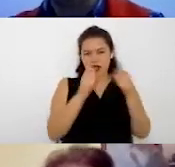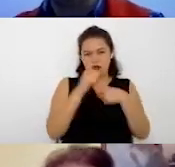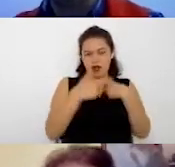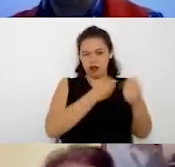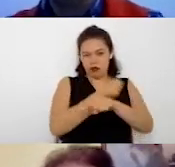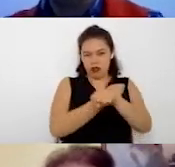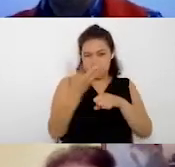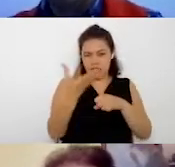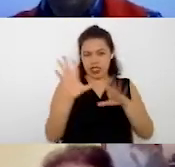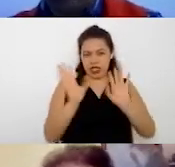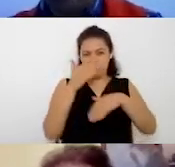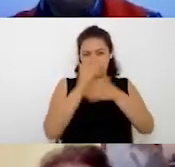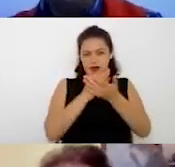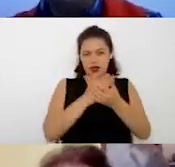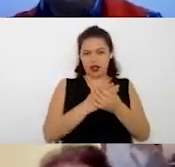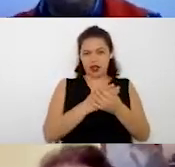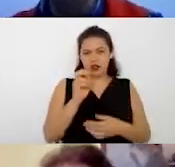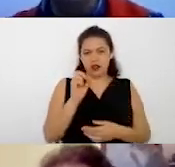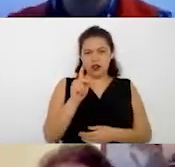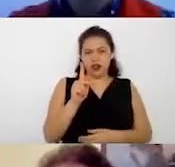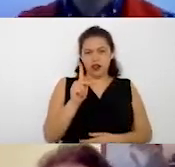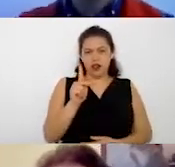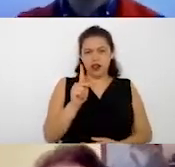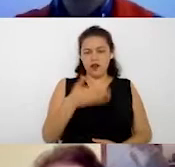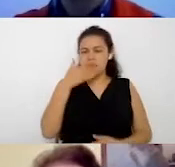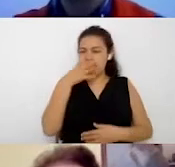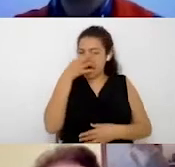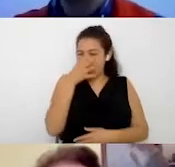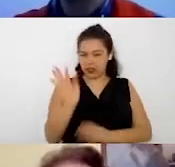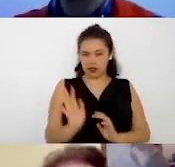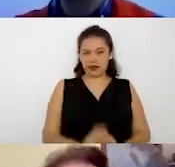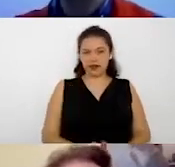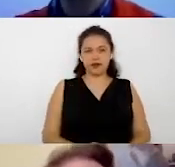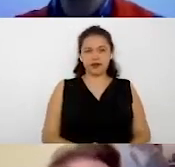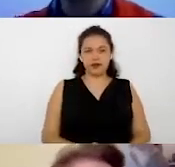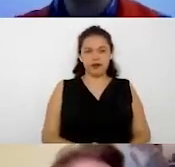sangre. Ok. Estamos cerca de la idea. Bien.